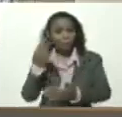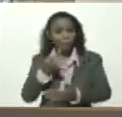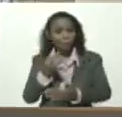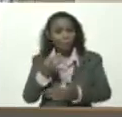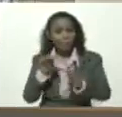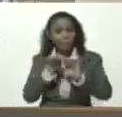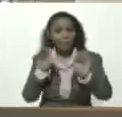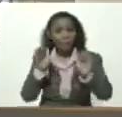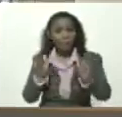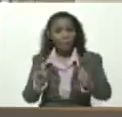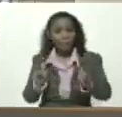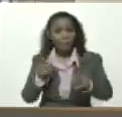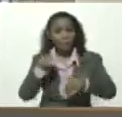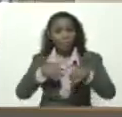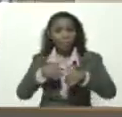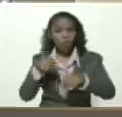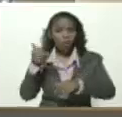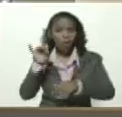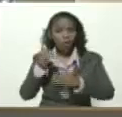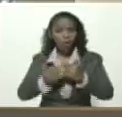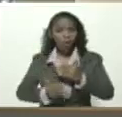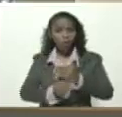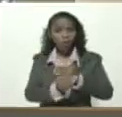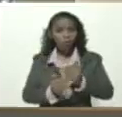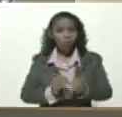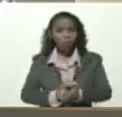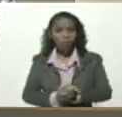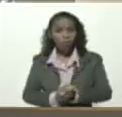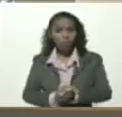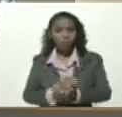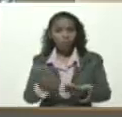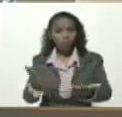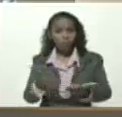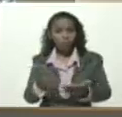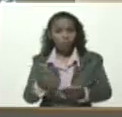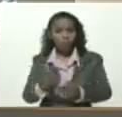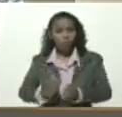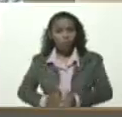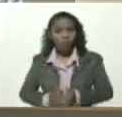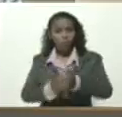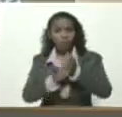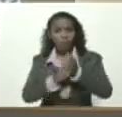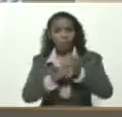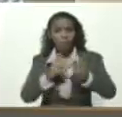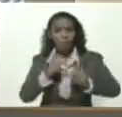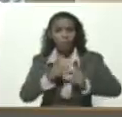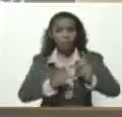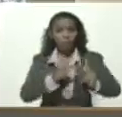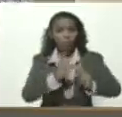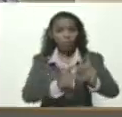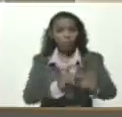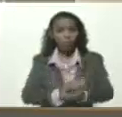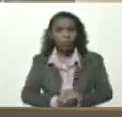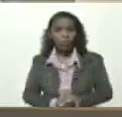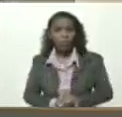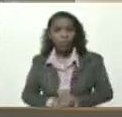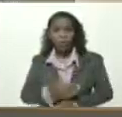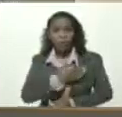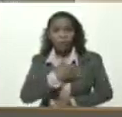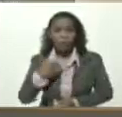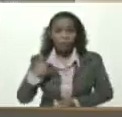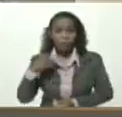las mesas de votación y que llevan adelante y van a dirigir el proceso. Quiero